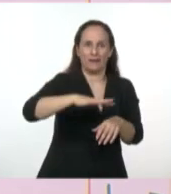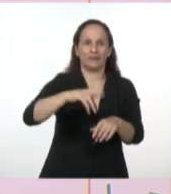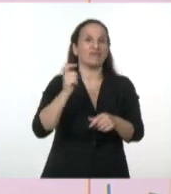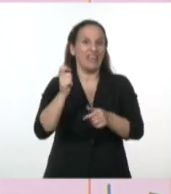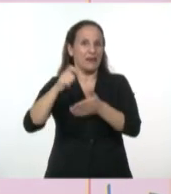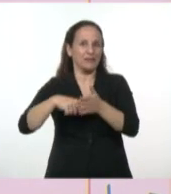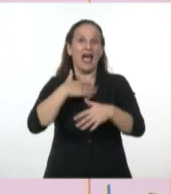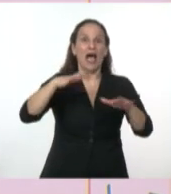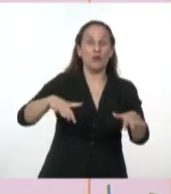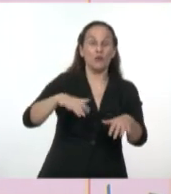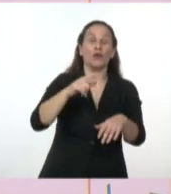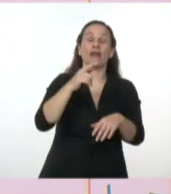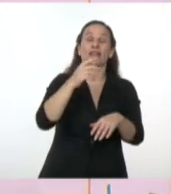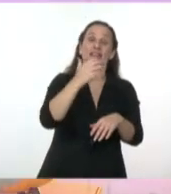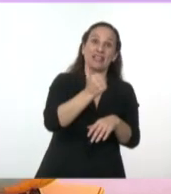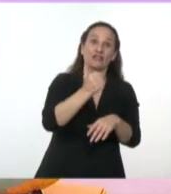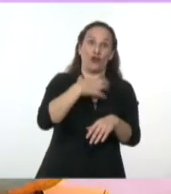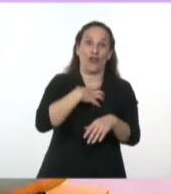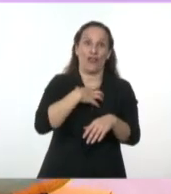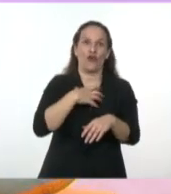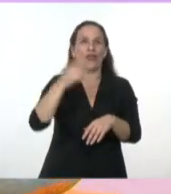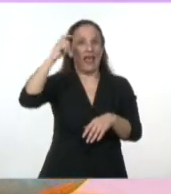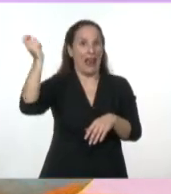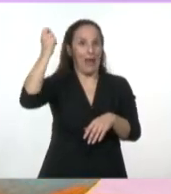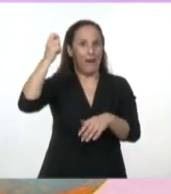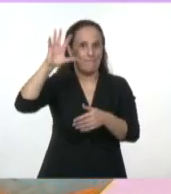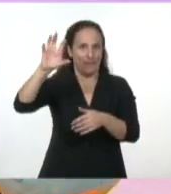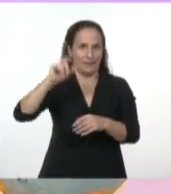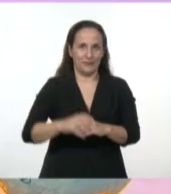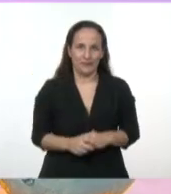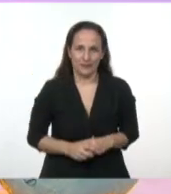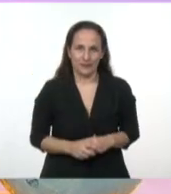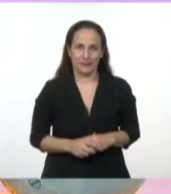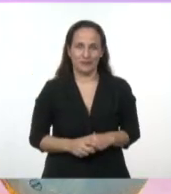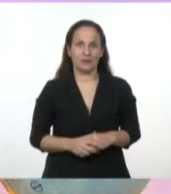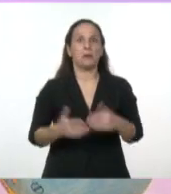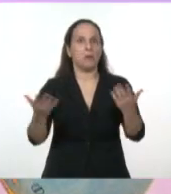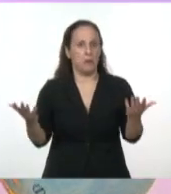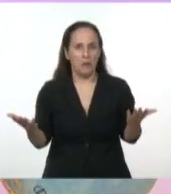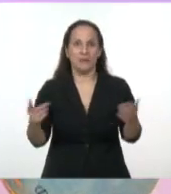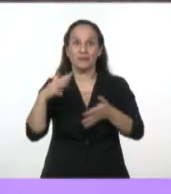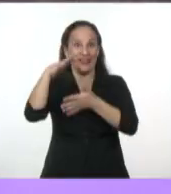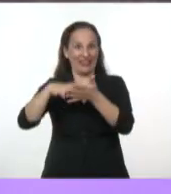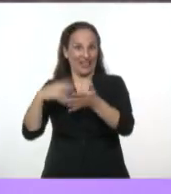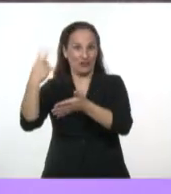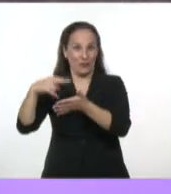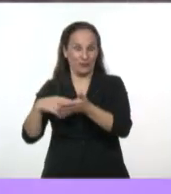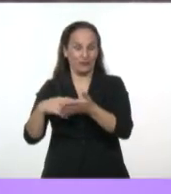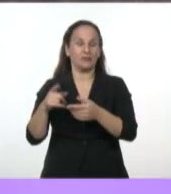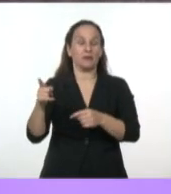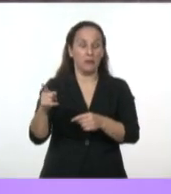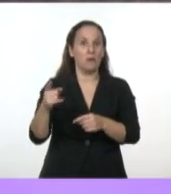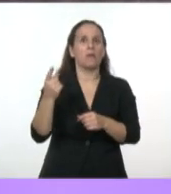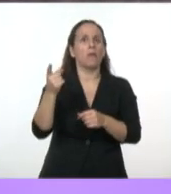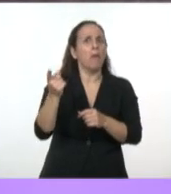sexto grado, Kemu Kemu, La Pampa. Bueno, entonces vamos a hacer algunos comentarios sobre este texto que leímos. Primero, como vos